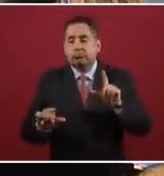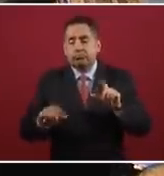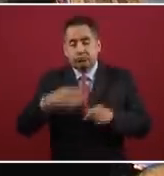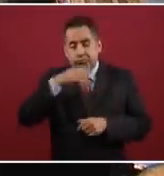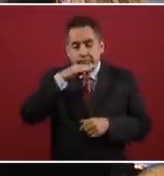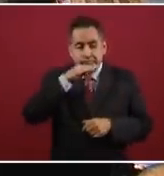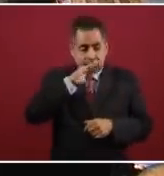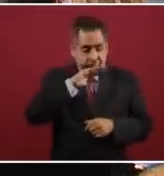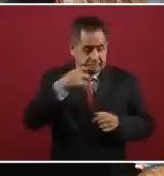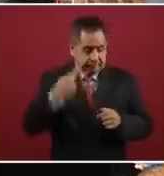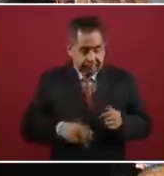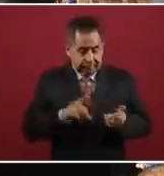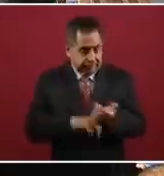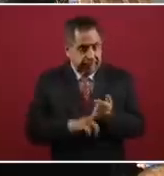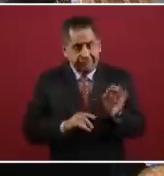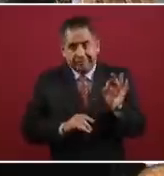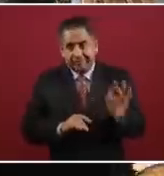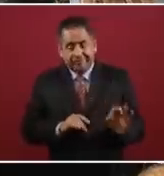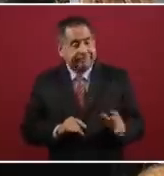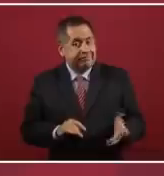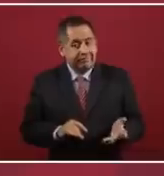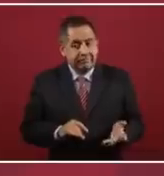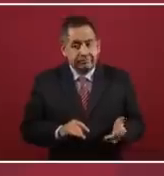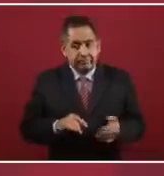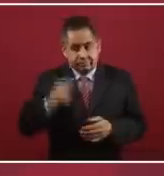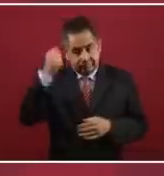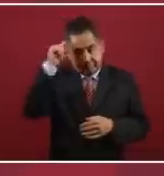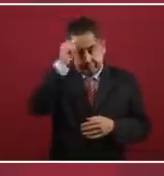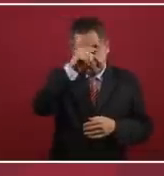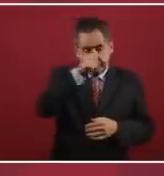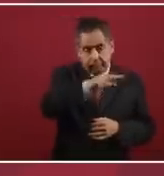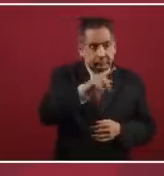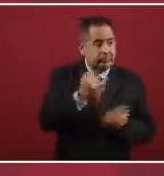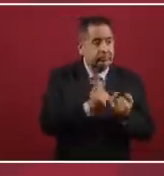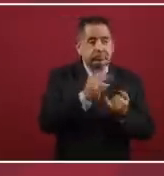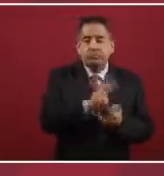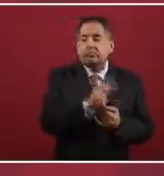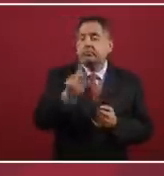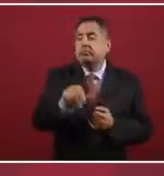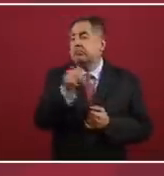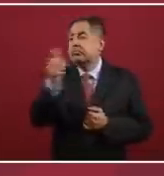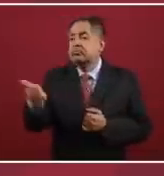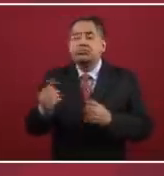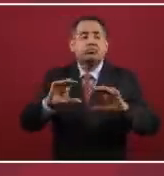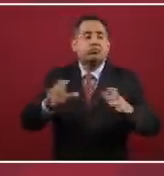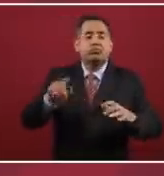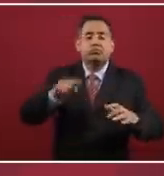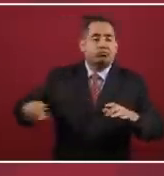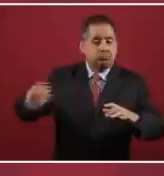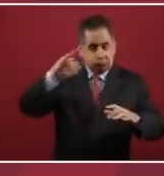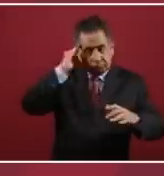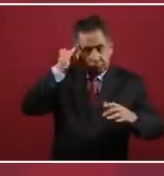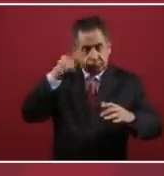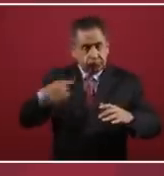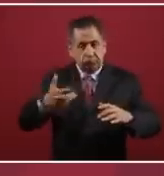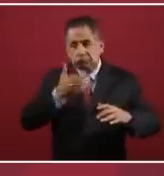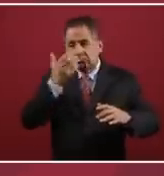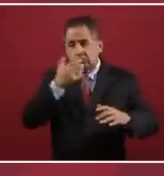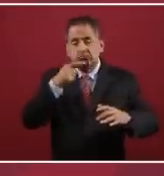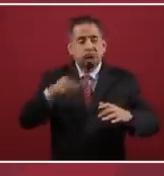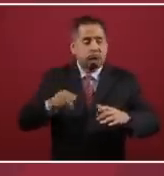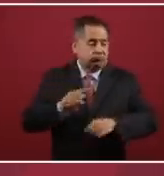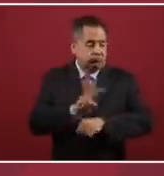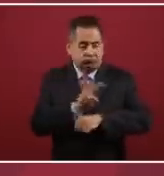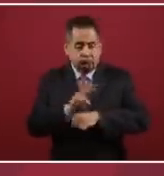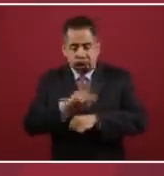maíces nativos, los tarahumaras, al igual que muchas otras comunidades indígenas, son los